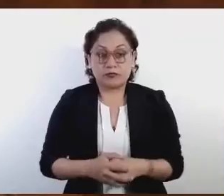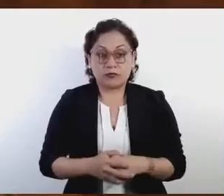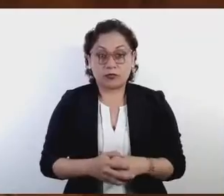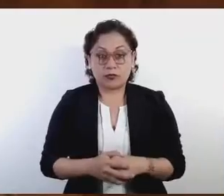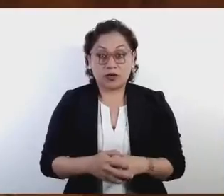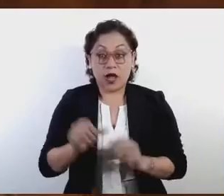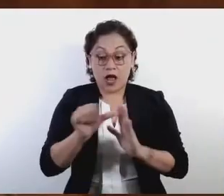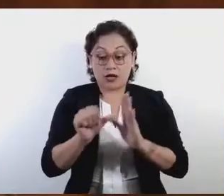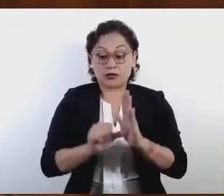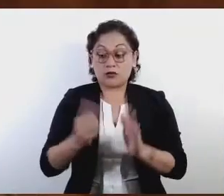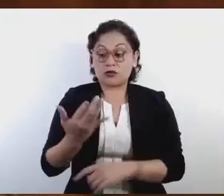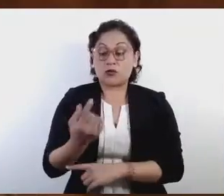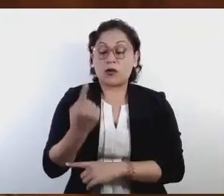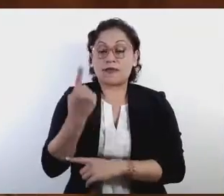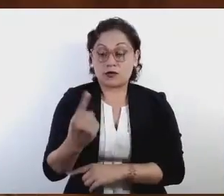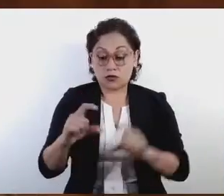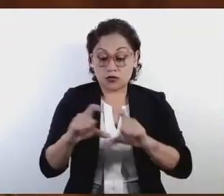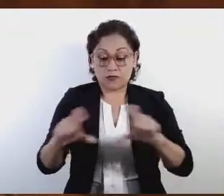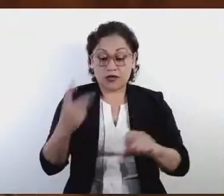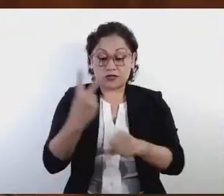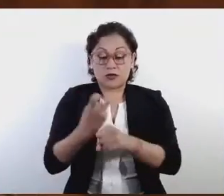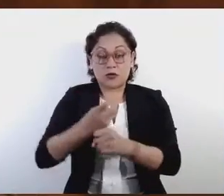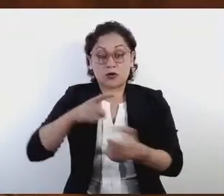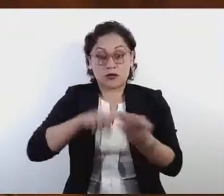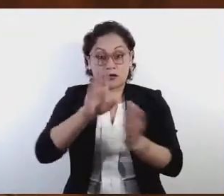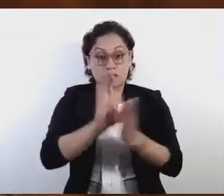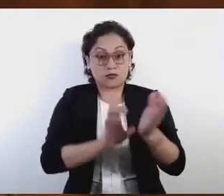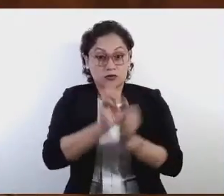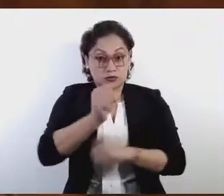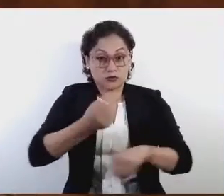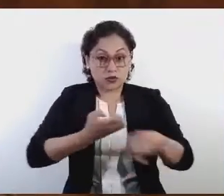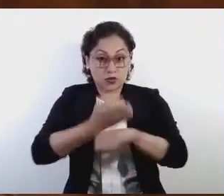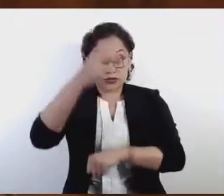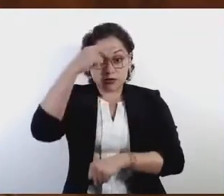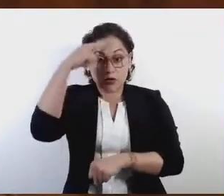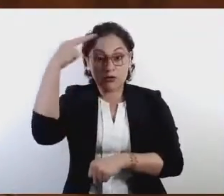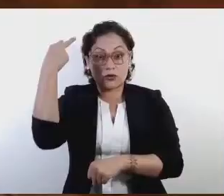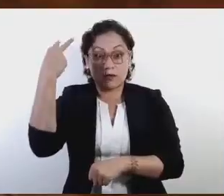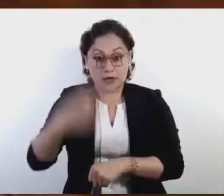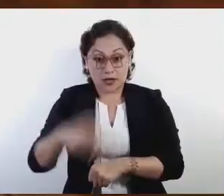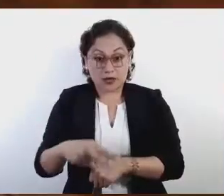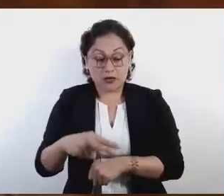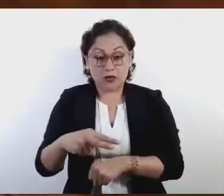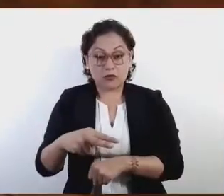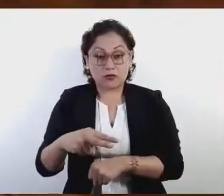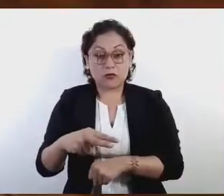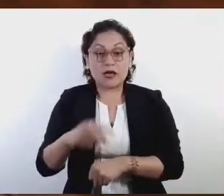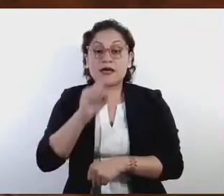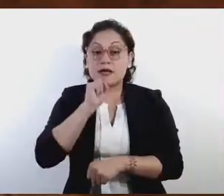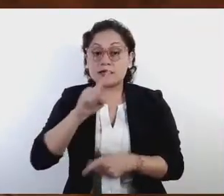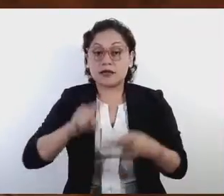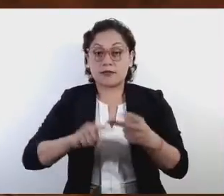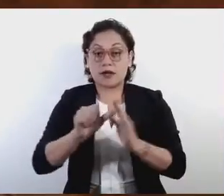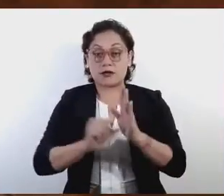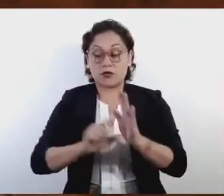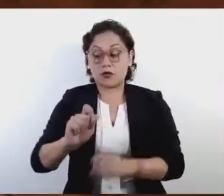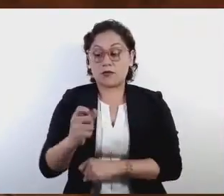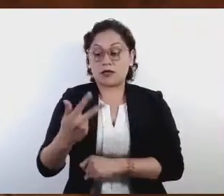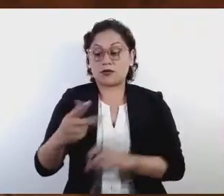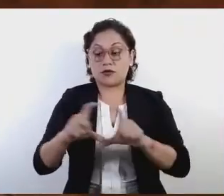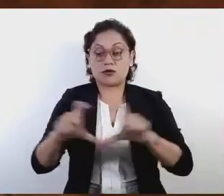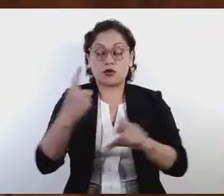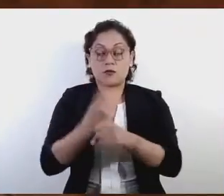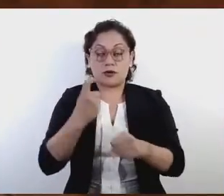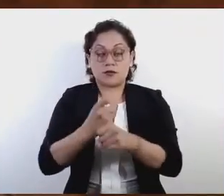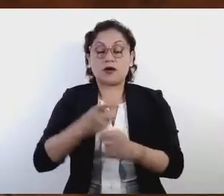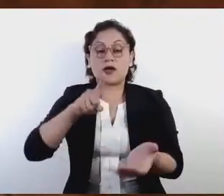51, fracción segunda de la Constitución Política del Estado Libre y Soberano de México y 28, fracción primera de la Ley Orgánica del Poder